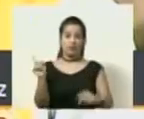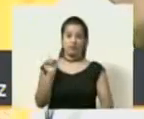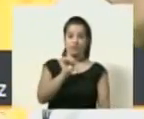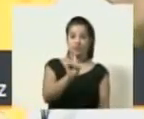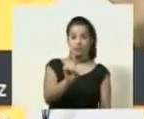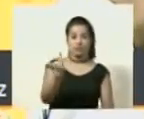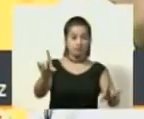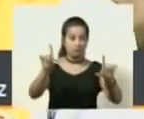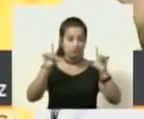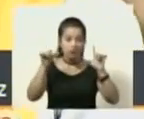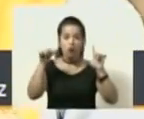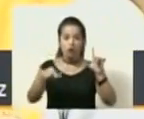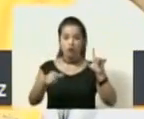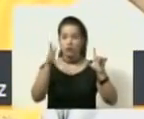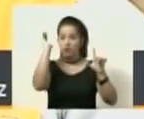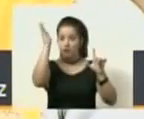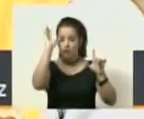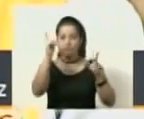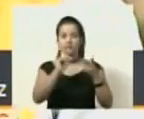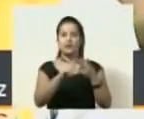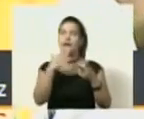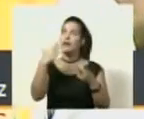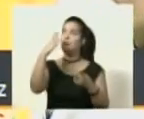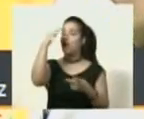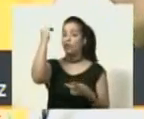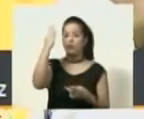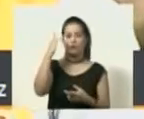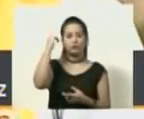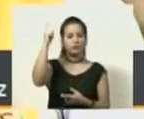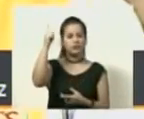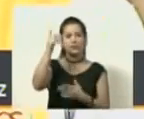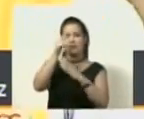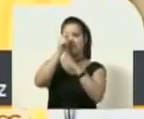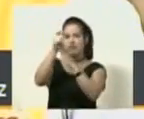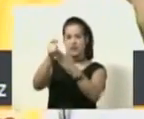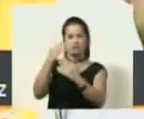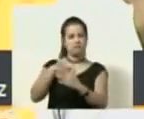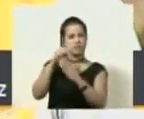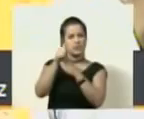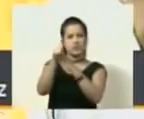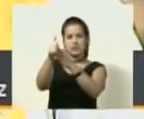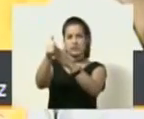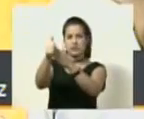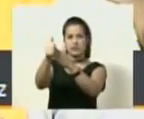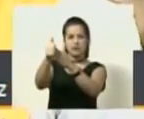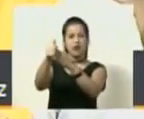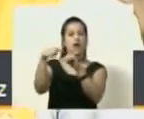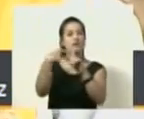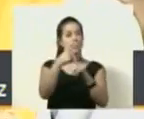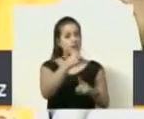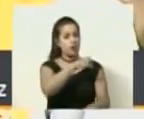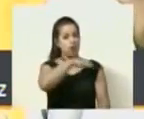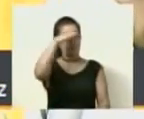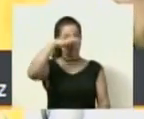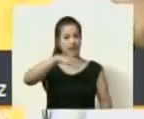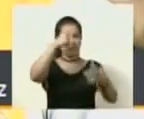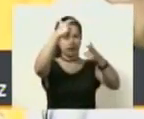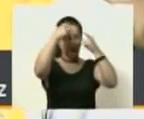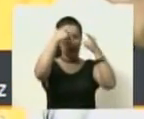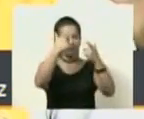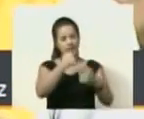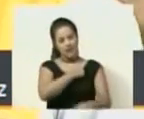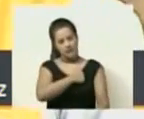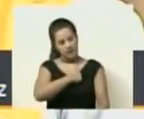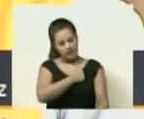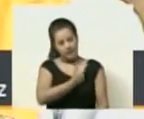todos ustedes. Las gracias primero a Dios, que siempre guía mis pasos, así como al comandante supremo Hugo Chávez, que lamentablemente